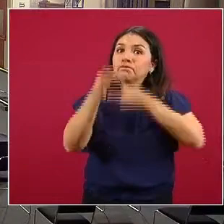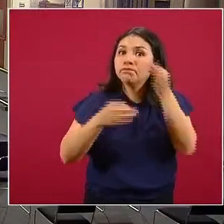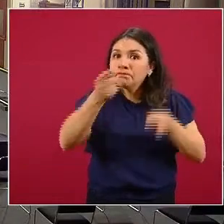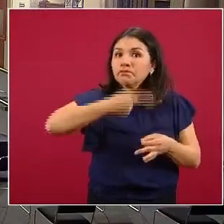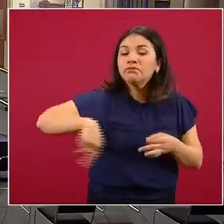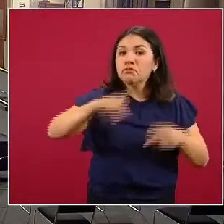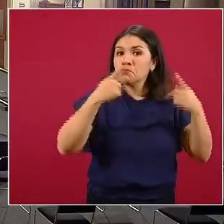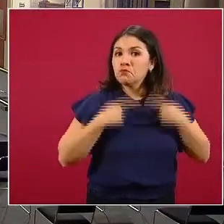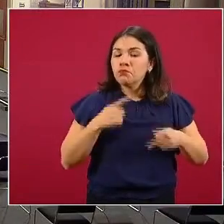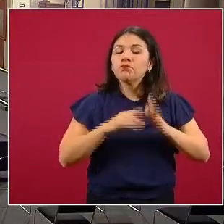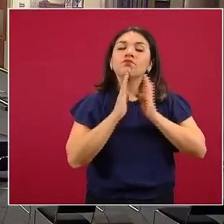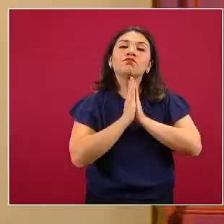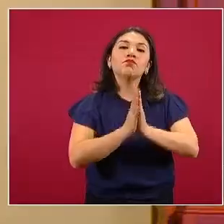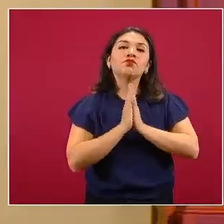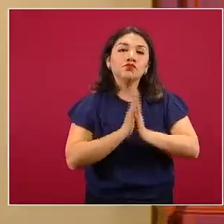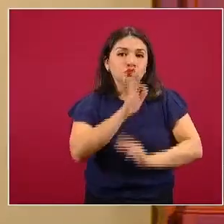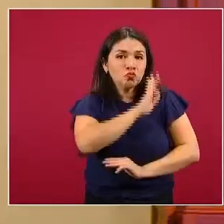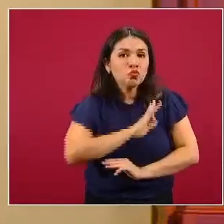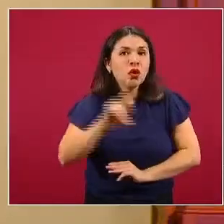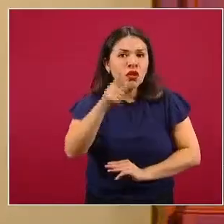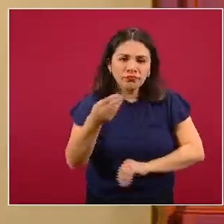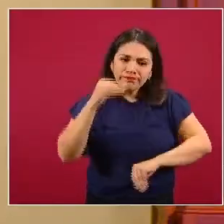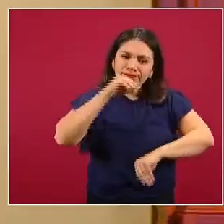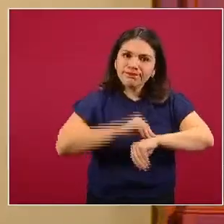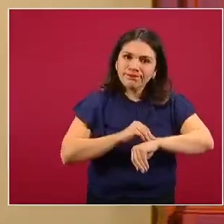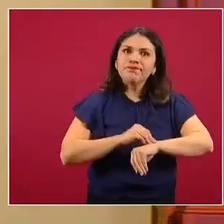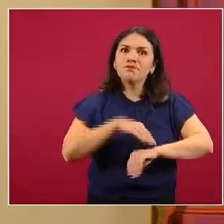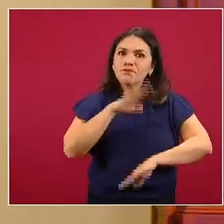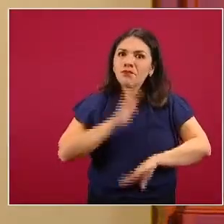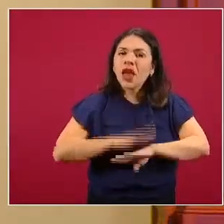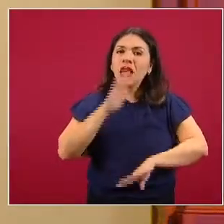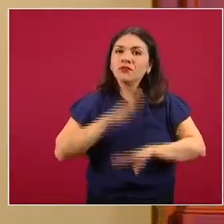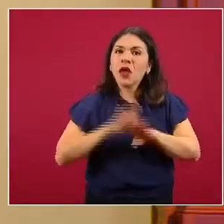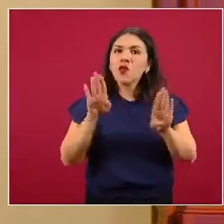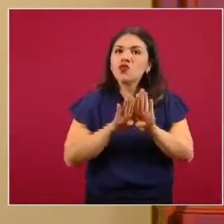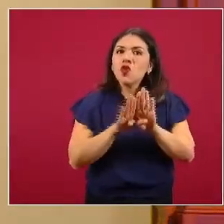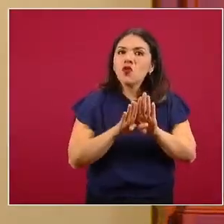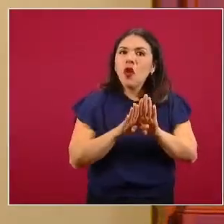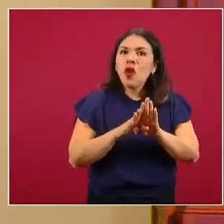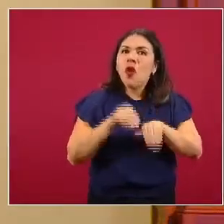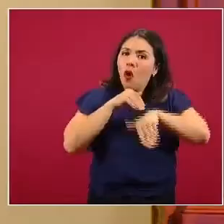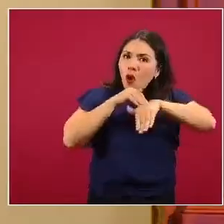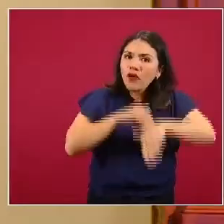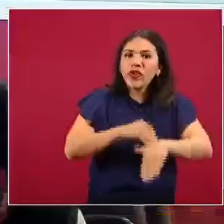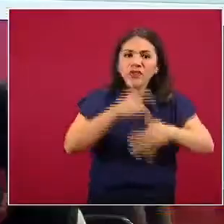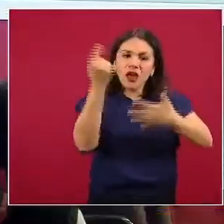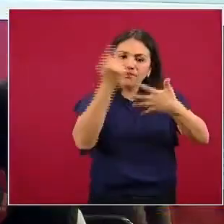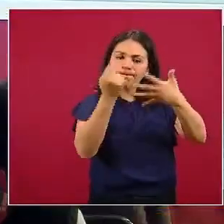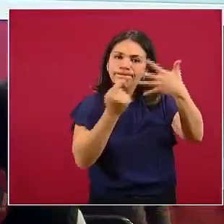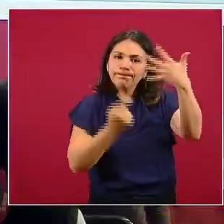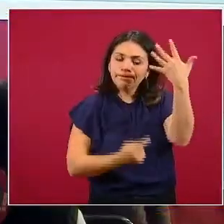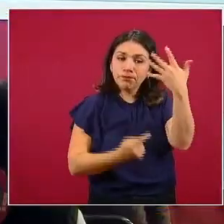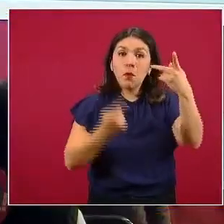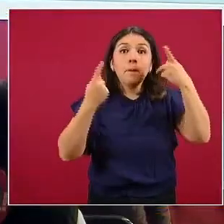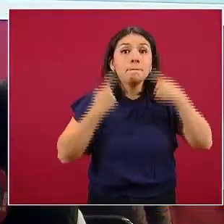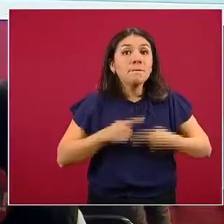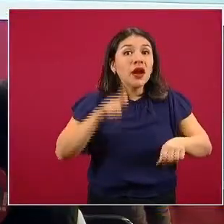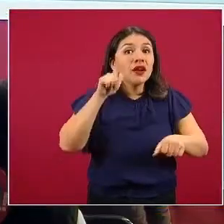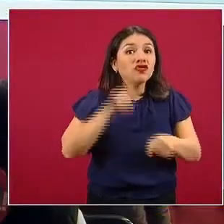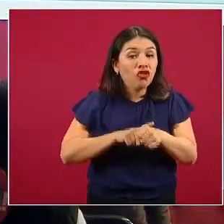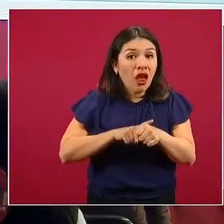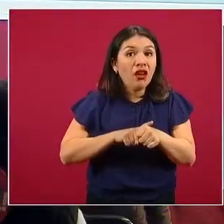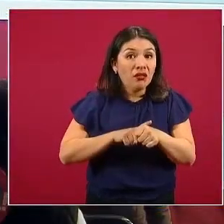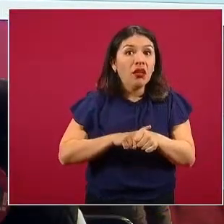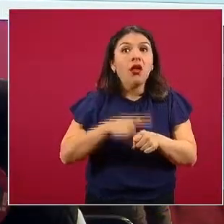precisamente para que puedan implementar las medidas, las acciones que en lo personal